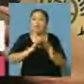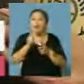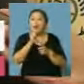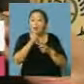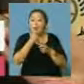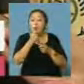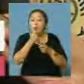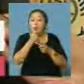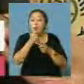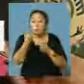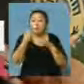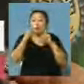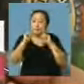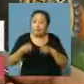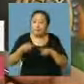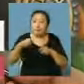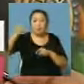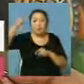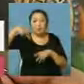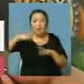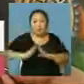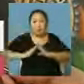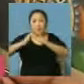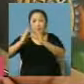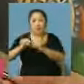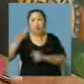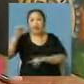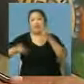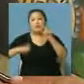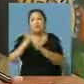Mientras tanto, hay un de contingencia para ayudar a los productores.